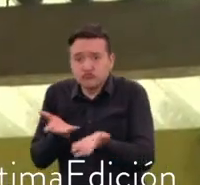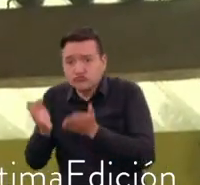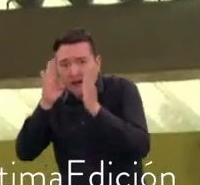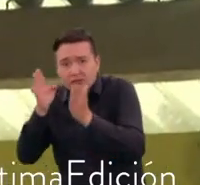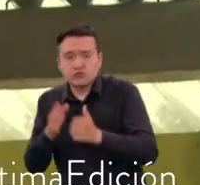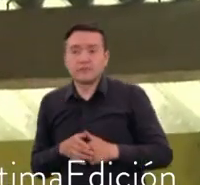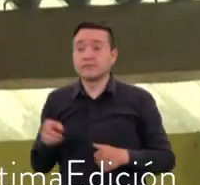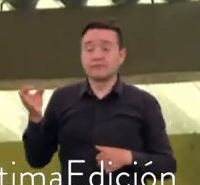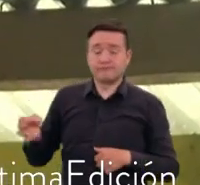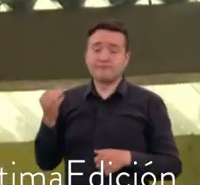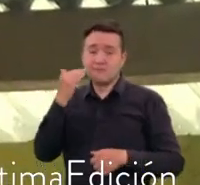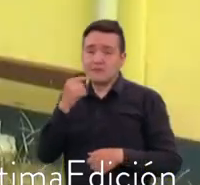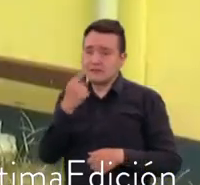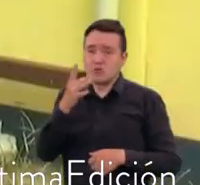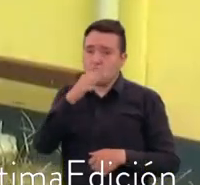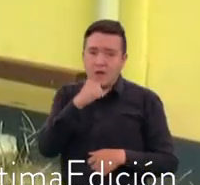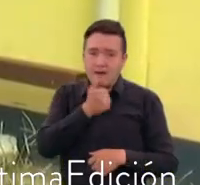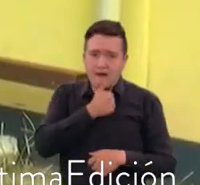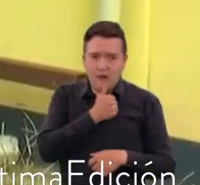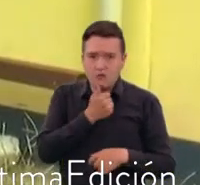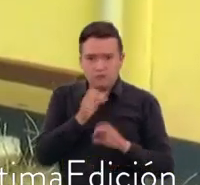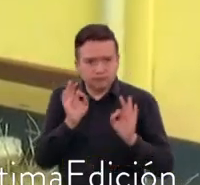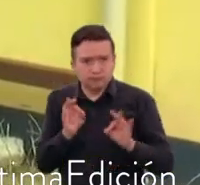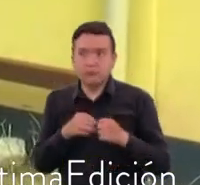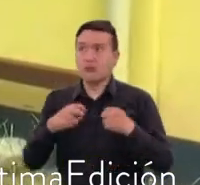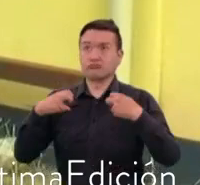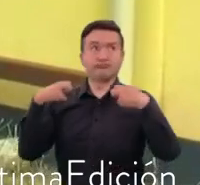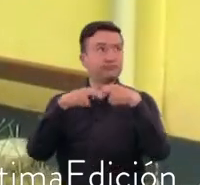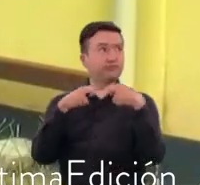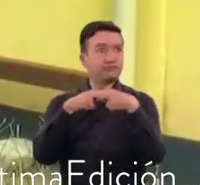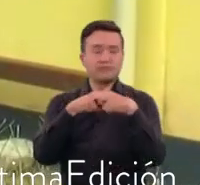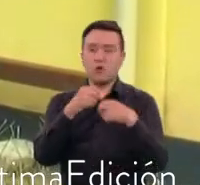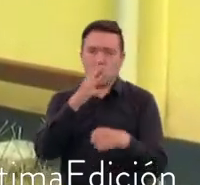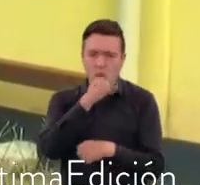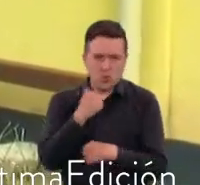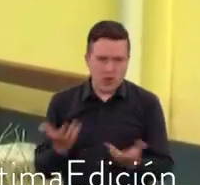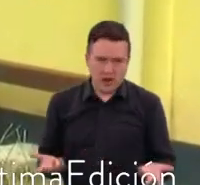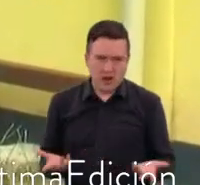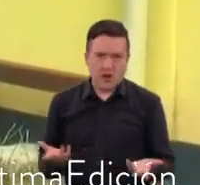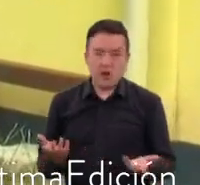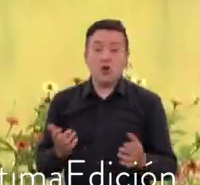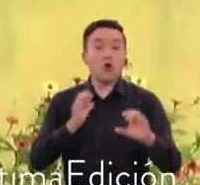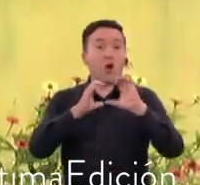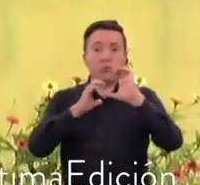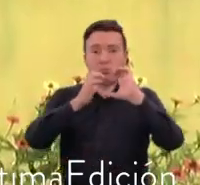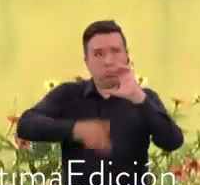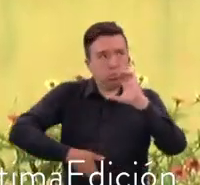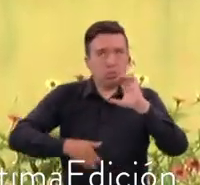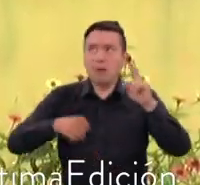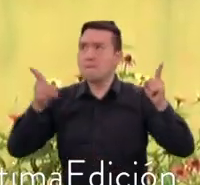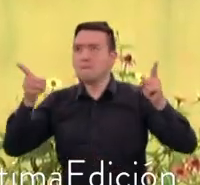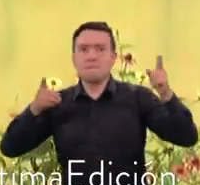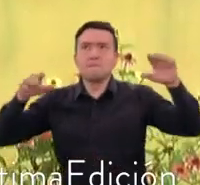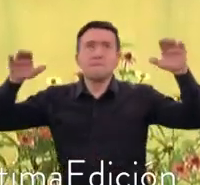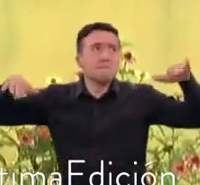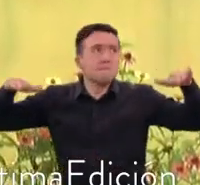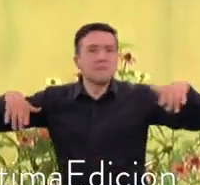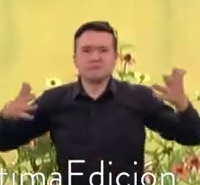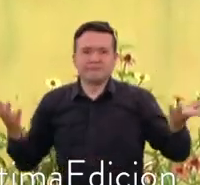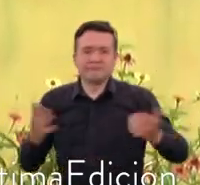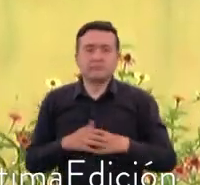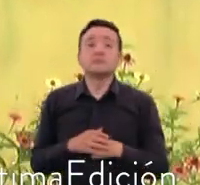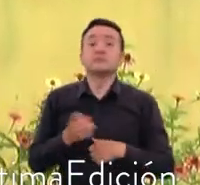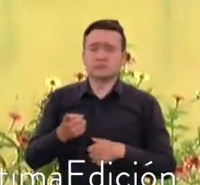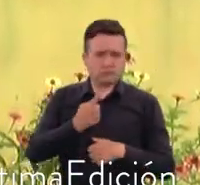no hay energía eléctrica tenemos mala señal mala comunicación el talento humano queremos dar lo mejor